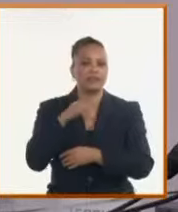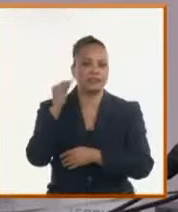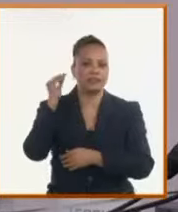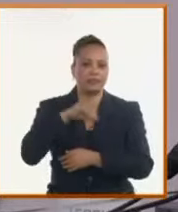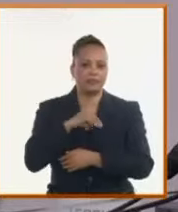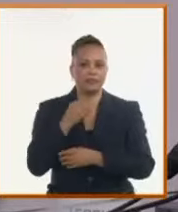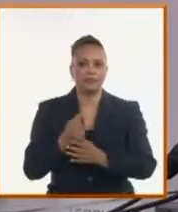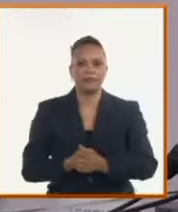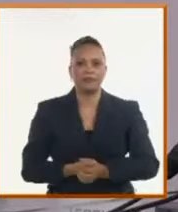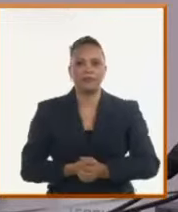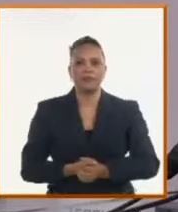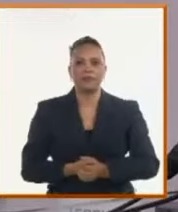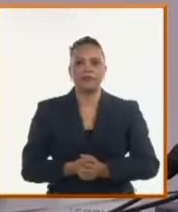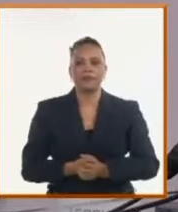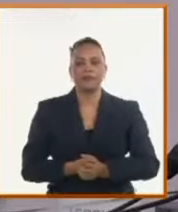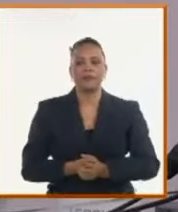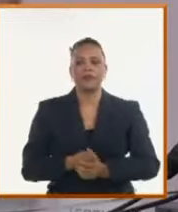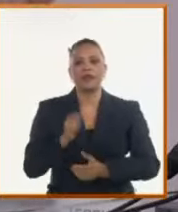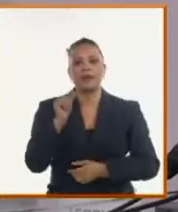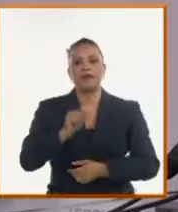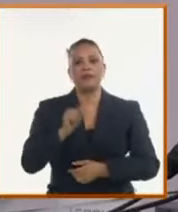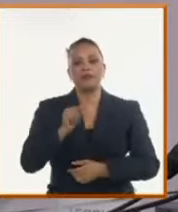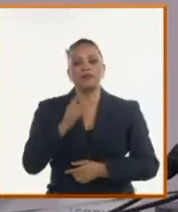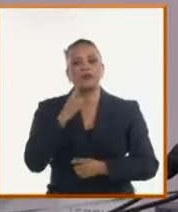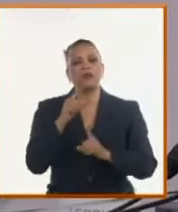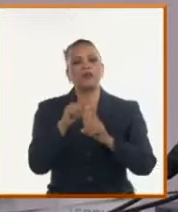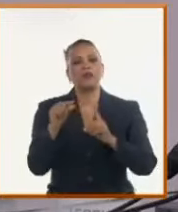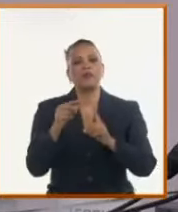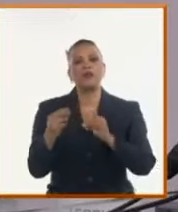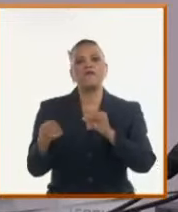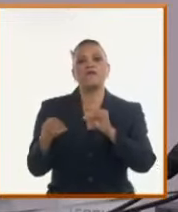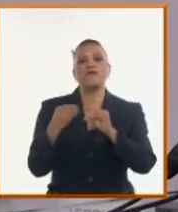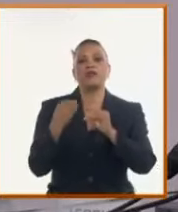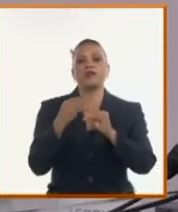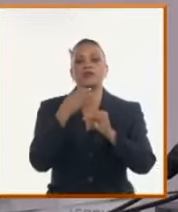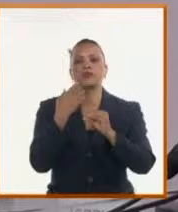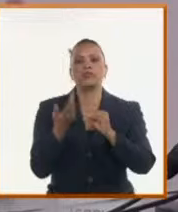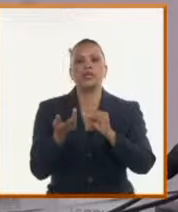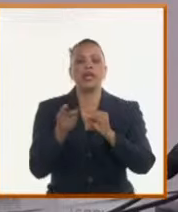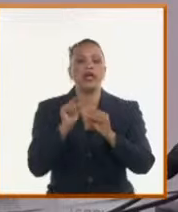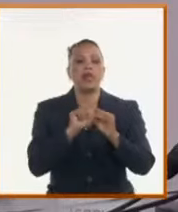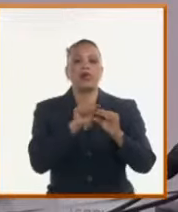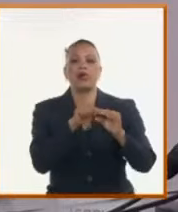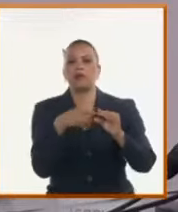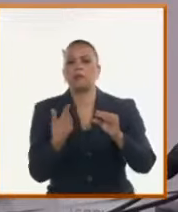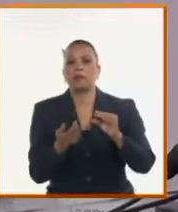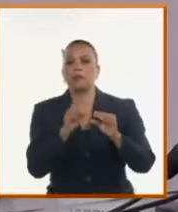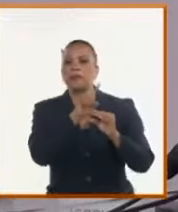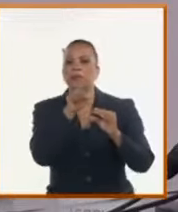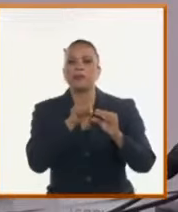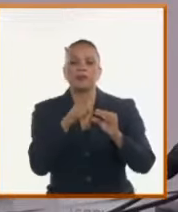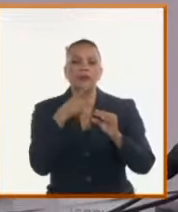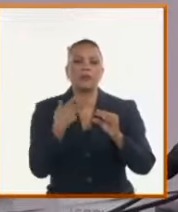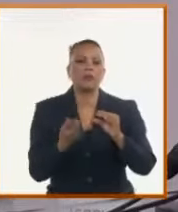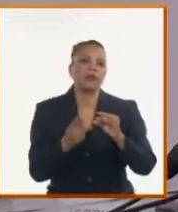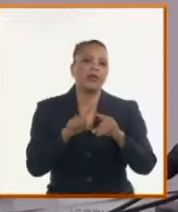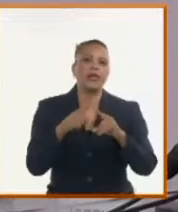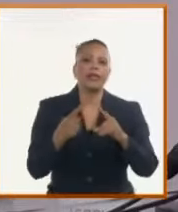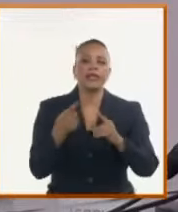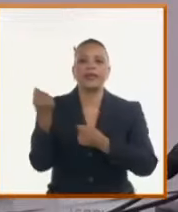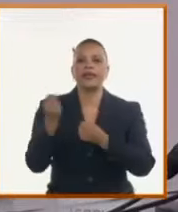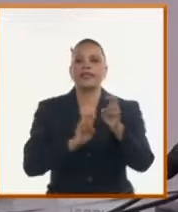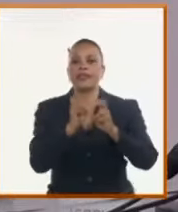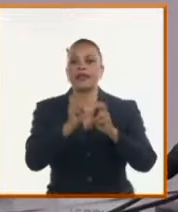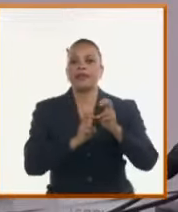atienzar tan atento siempre a estos temas Nos mandó un correo en el que preguntaba por qué Si los talleres ferroviarios de